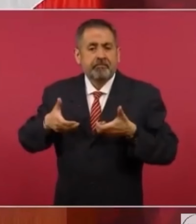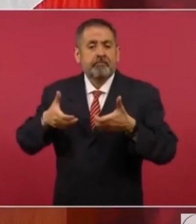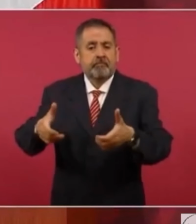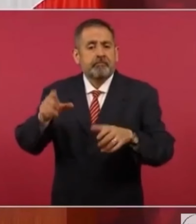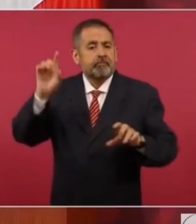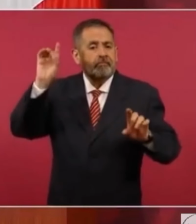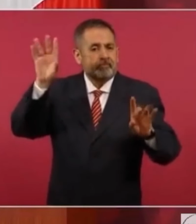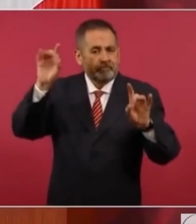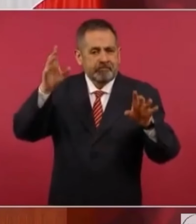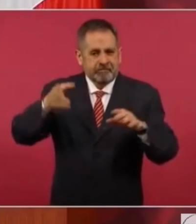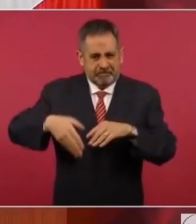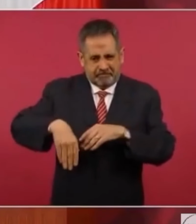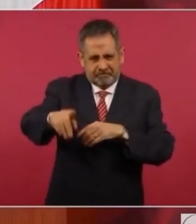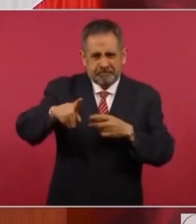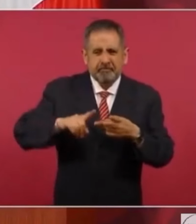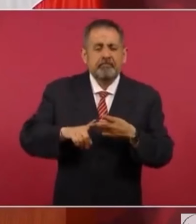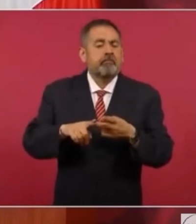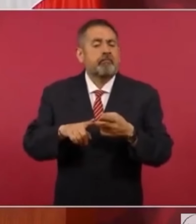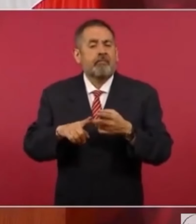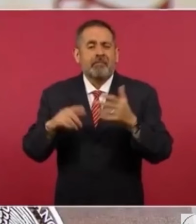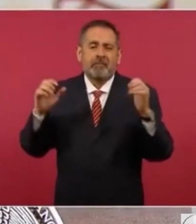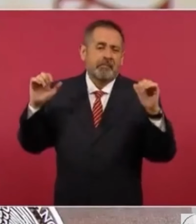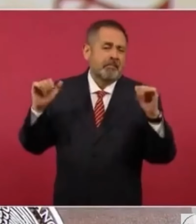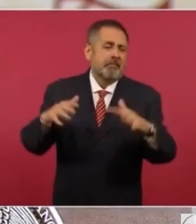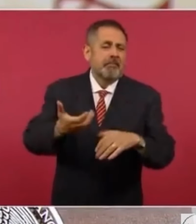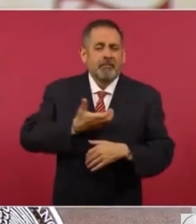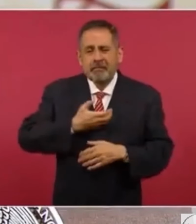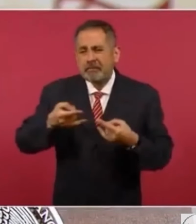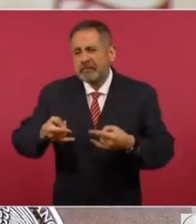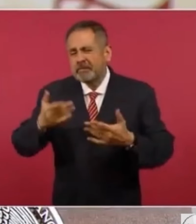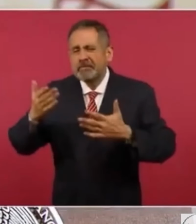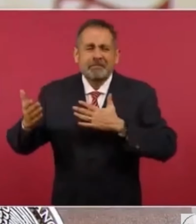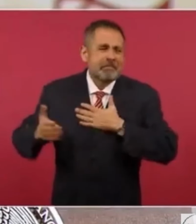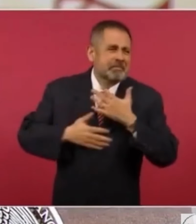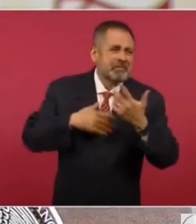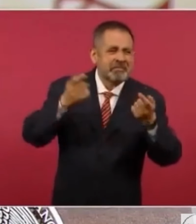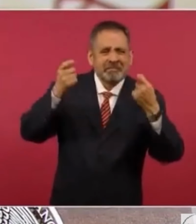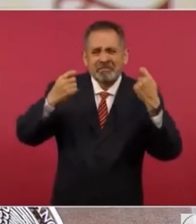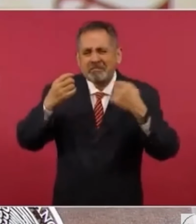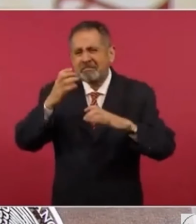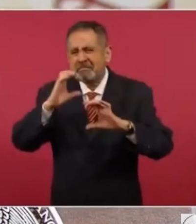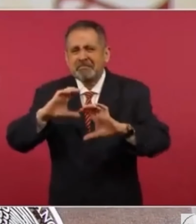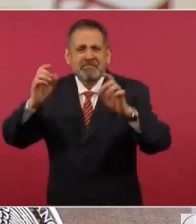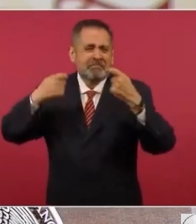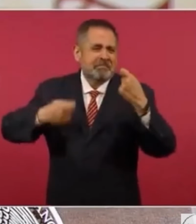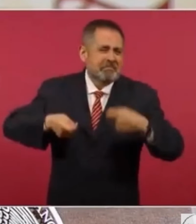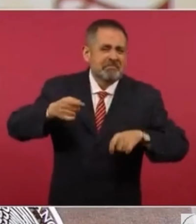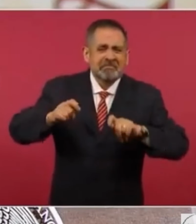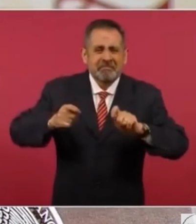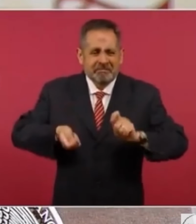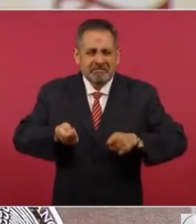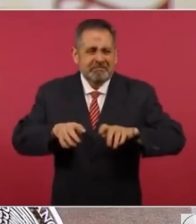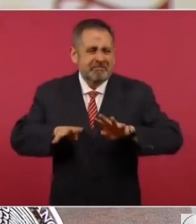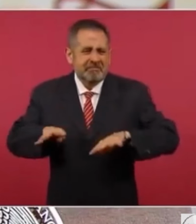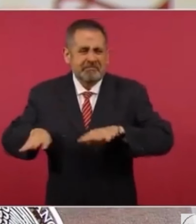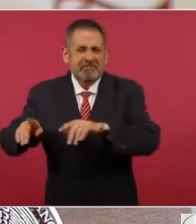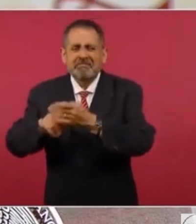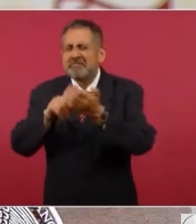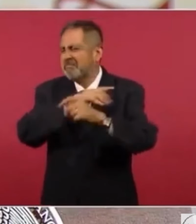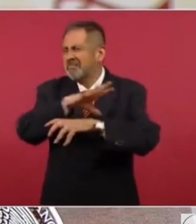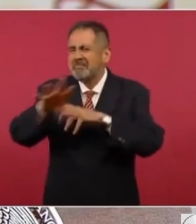de alegría, de consignas, de algarabía, con batucadas, marimba, mariachi, banda.